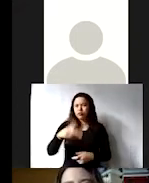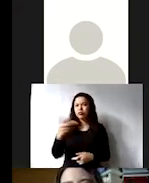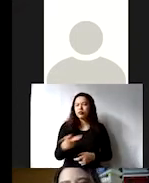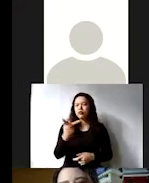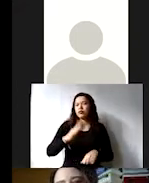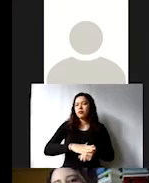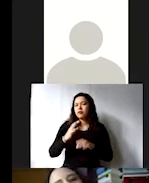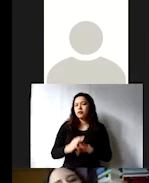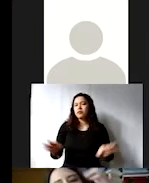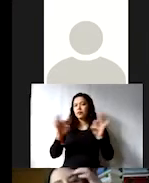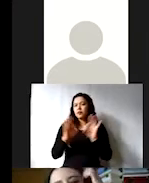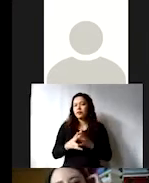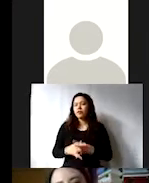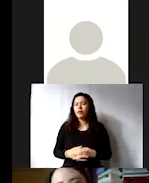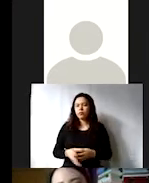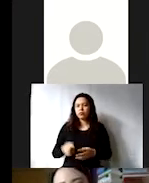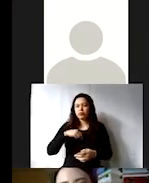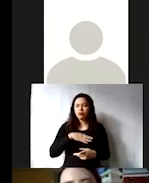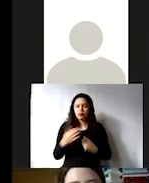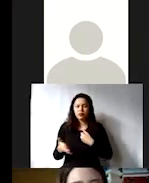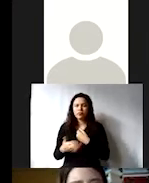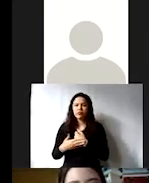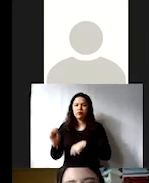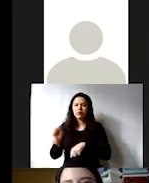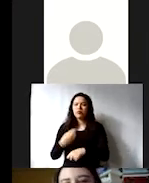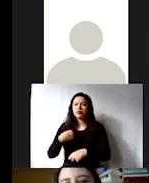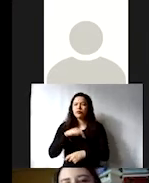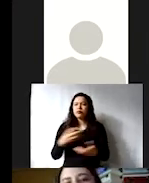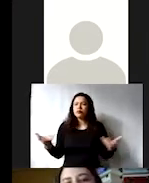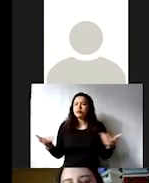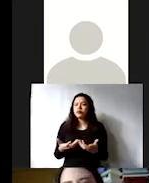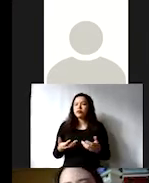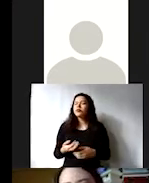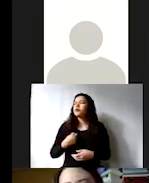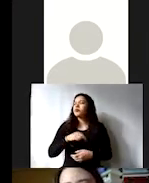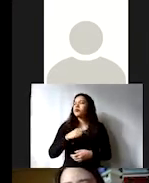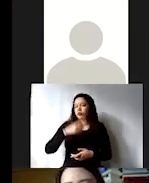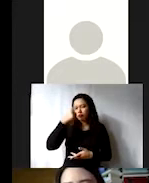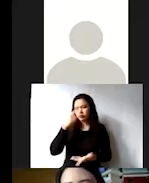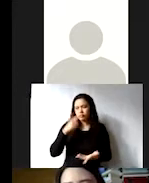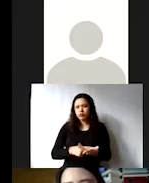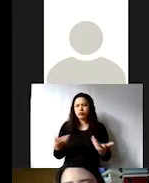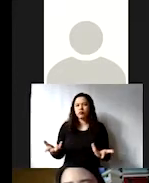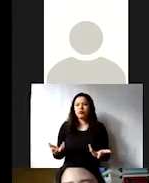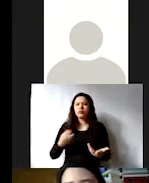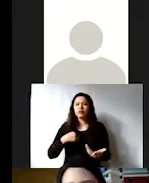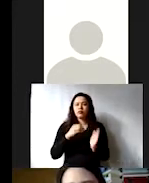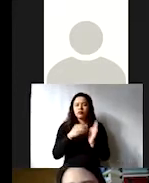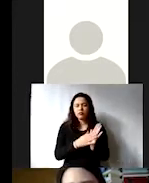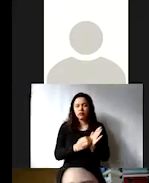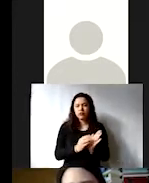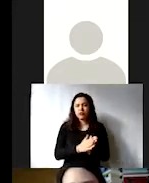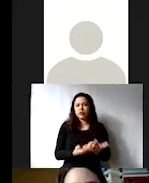ir introduciendo lo que vamos a ir haciendo en las próximas semanas, es cómo creemos que estamos implementando la Agenda 2030